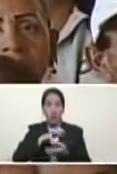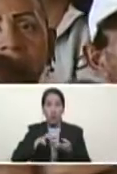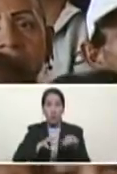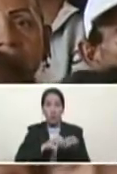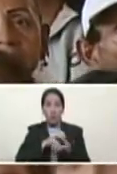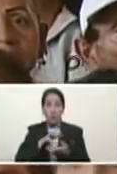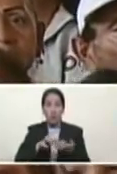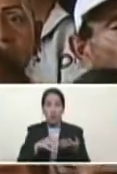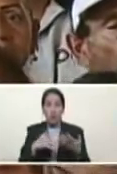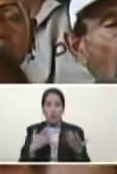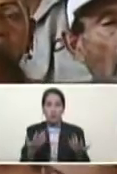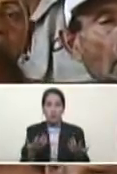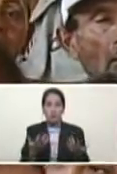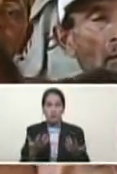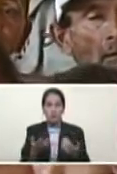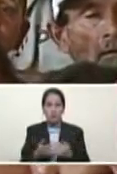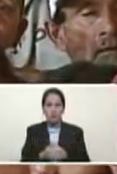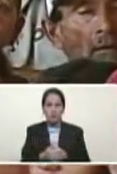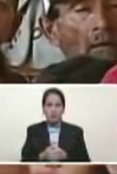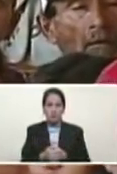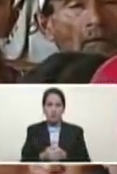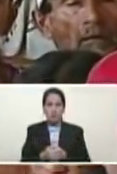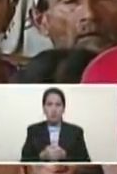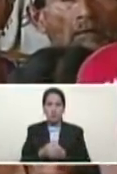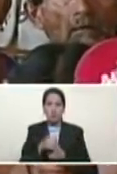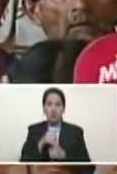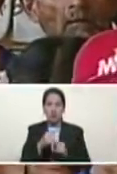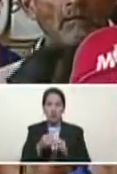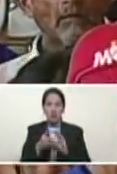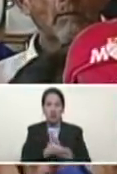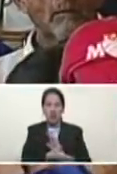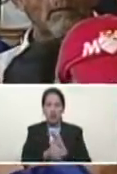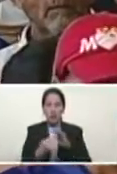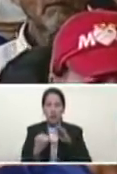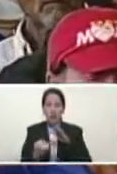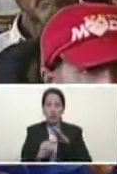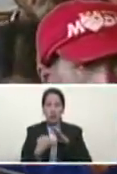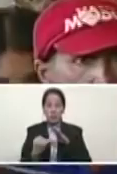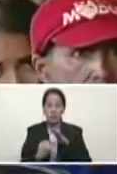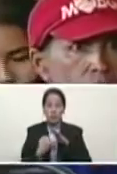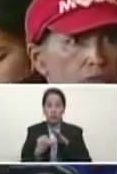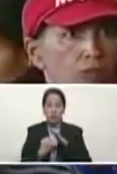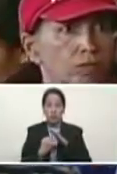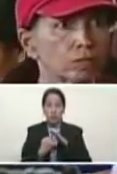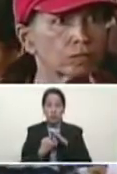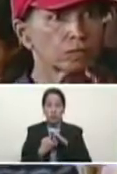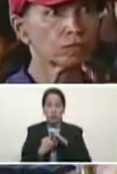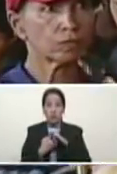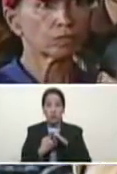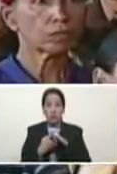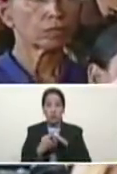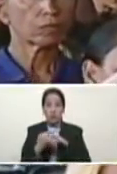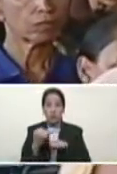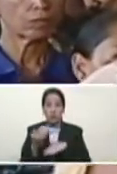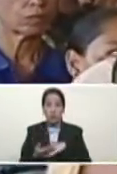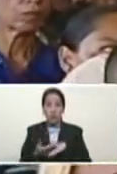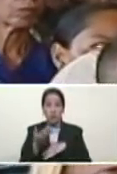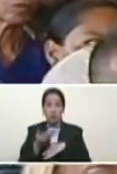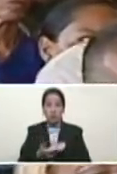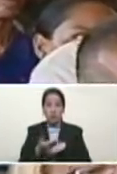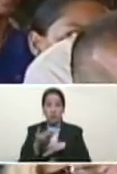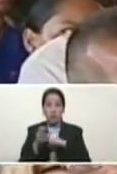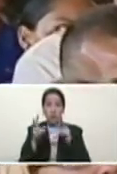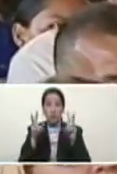caso específico que nos toca hoy, las instituciones estén a la cabeza del nuevo modelo económico